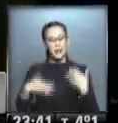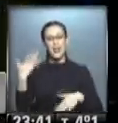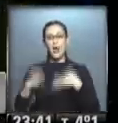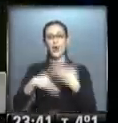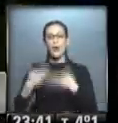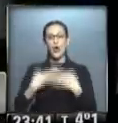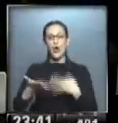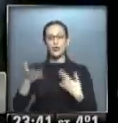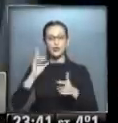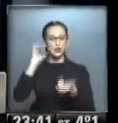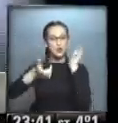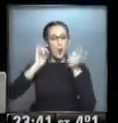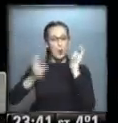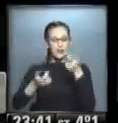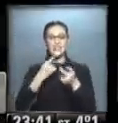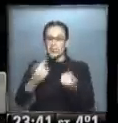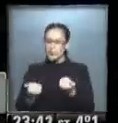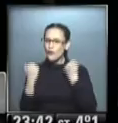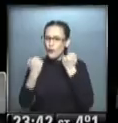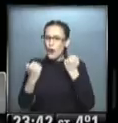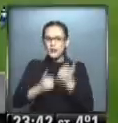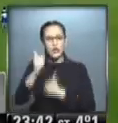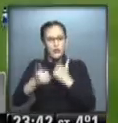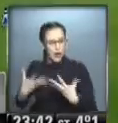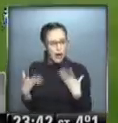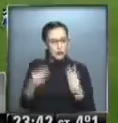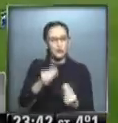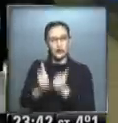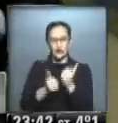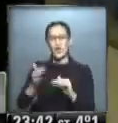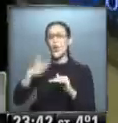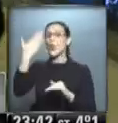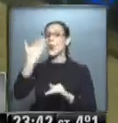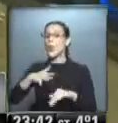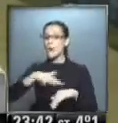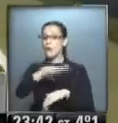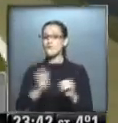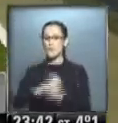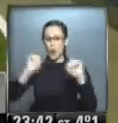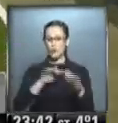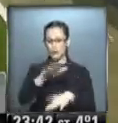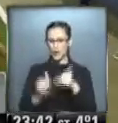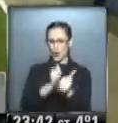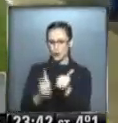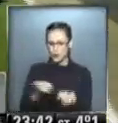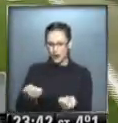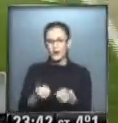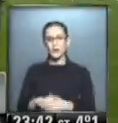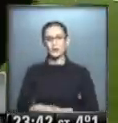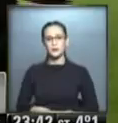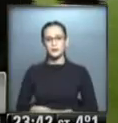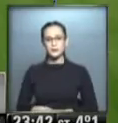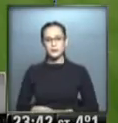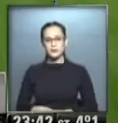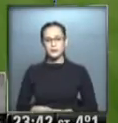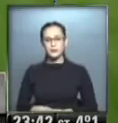de Newell's, Fuerza Rosario, después de la gran tragedia que sufrieron. Y que además, una tragedia concatenó a otra,